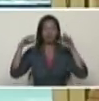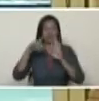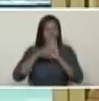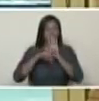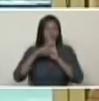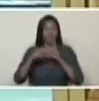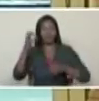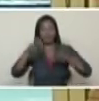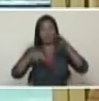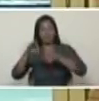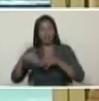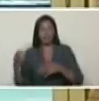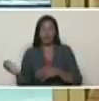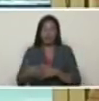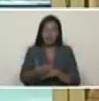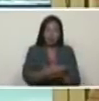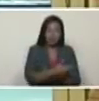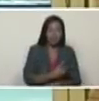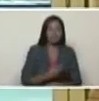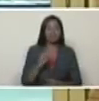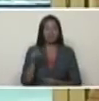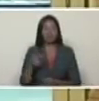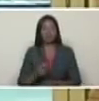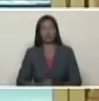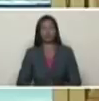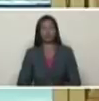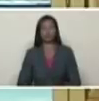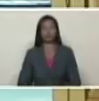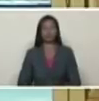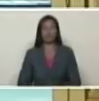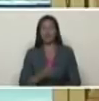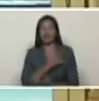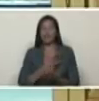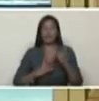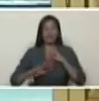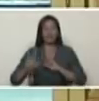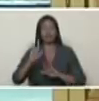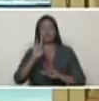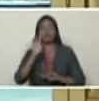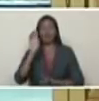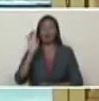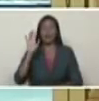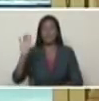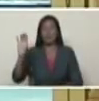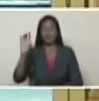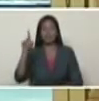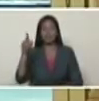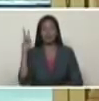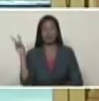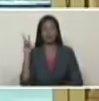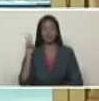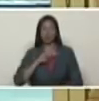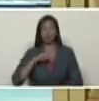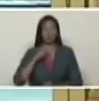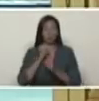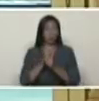de cosecha para nuestra querida y amada patria Venezuela. Estamos aquí